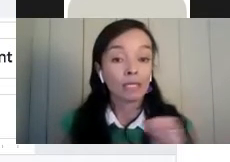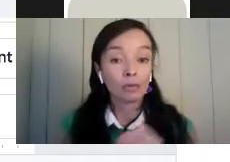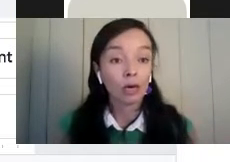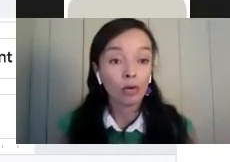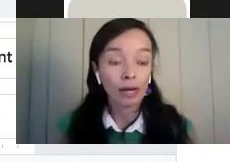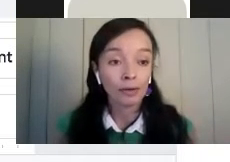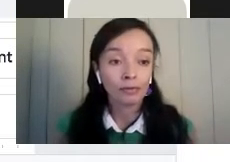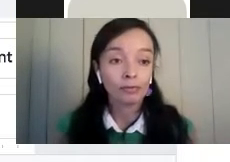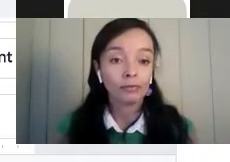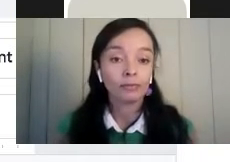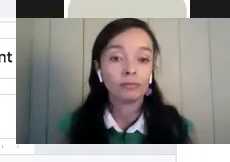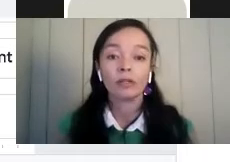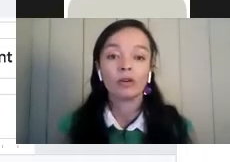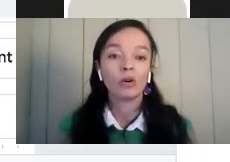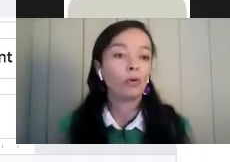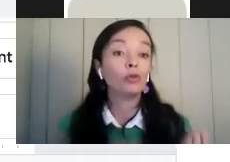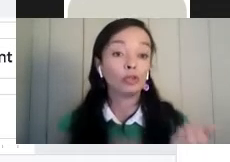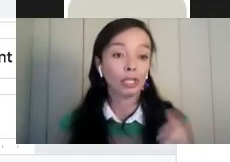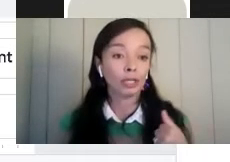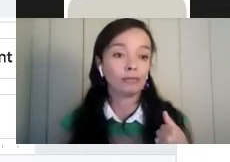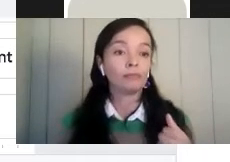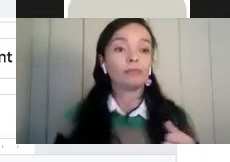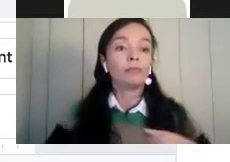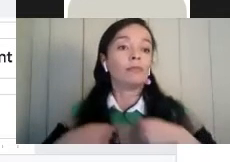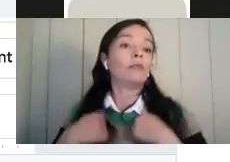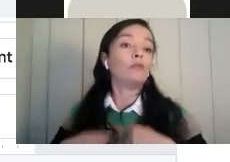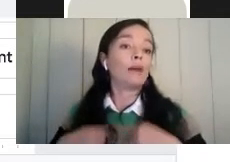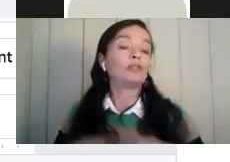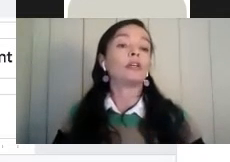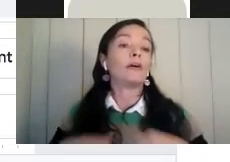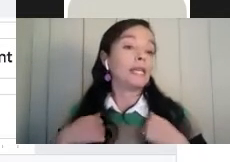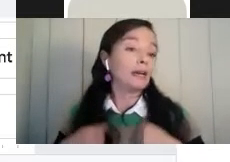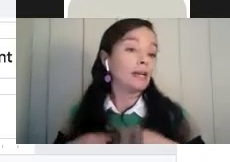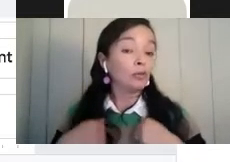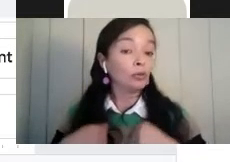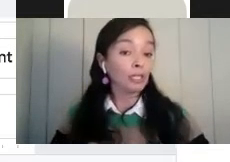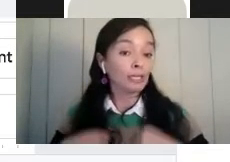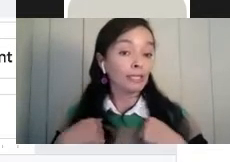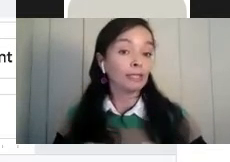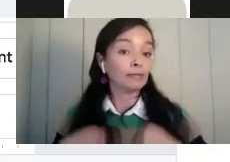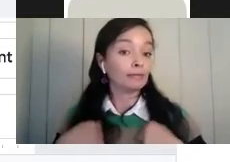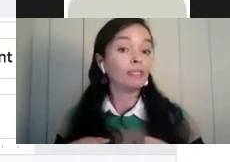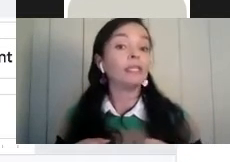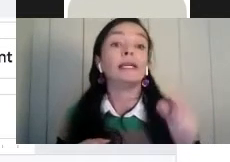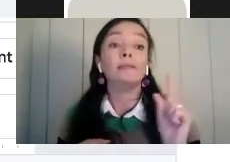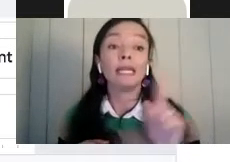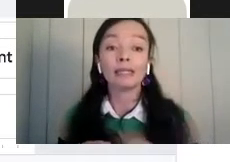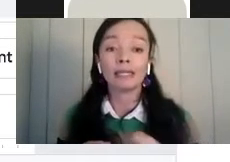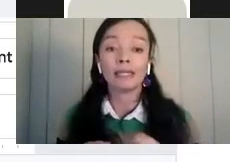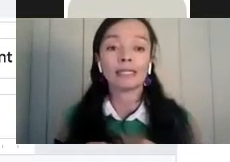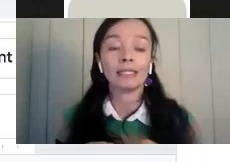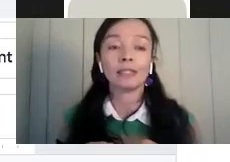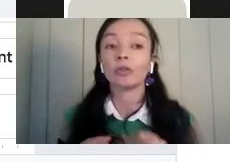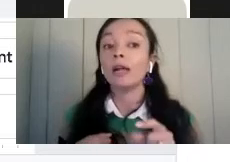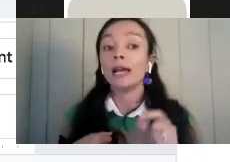más vocabulario, como ducha. Un baño se va a bañar. Ducha es así. Mira que